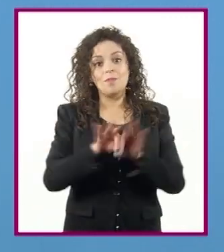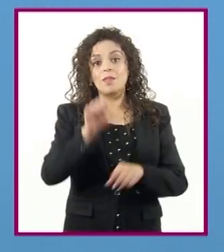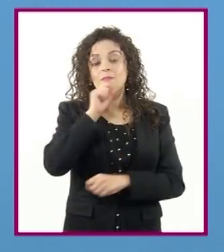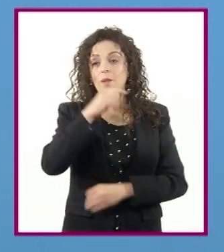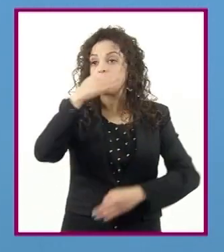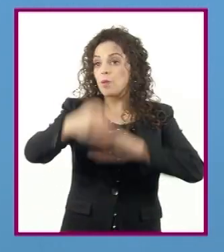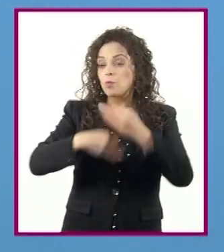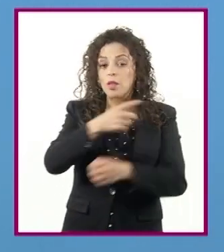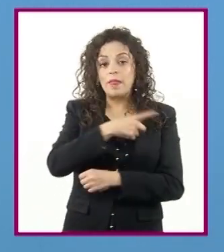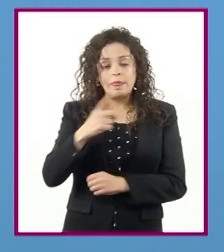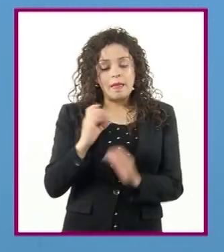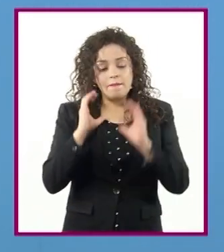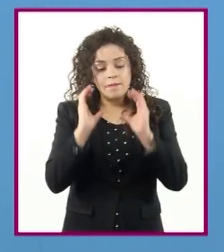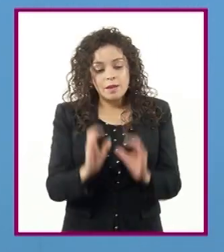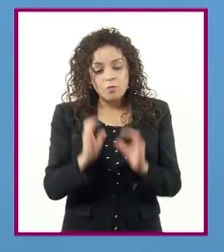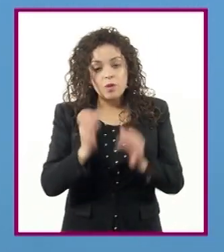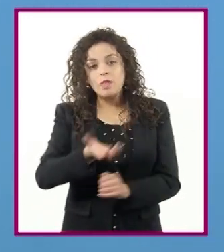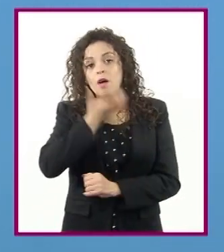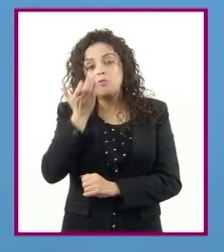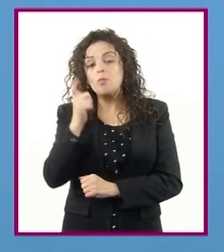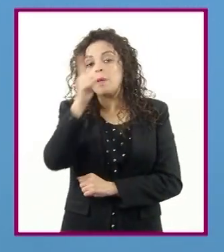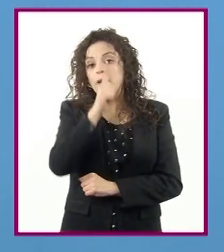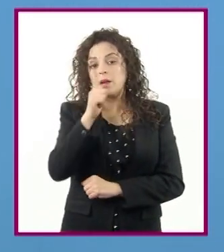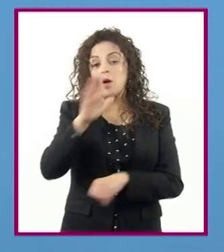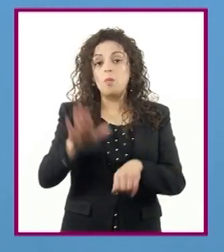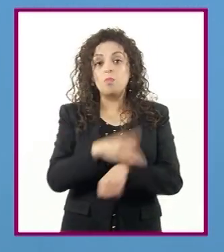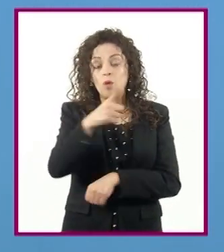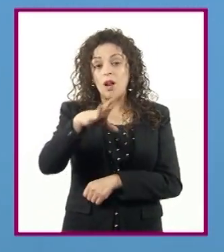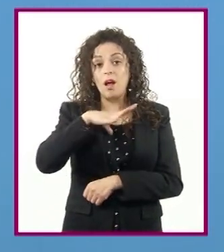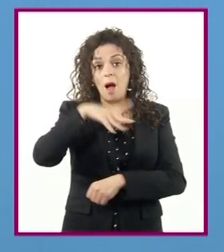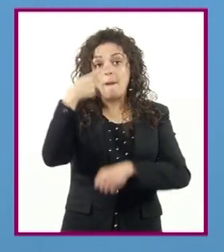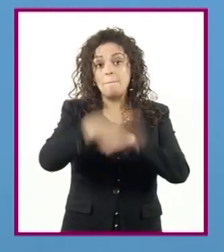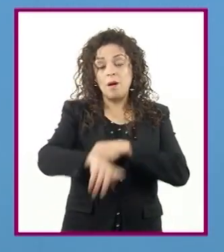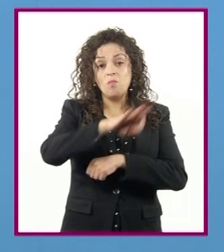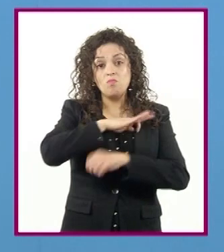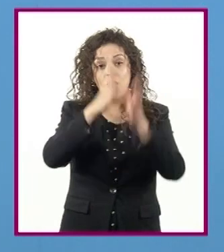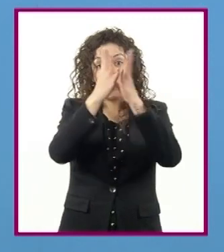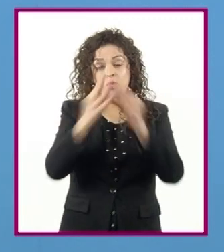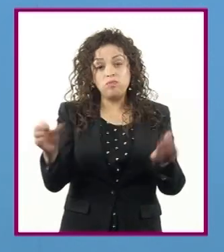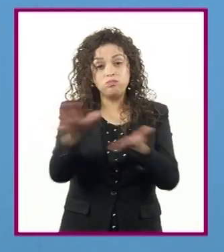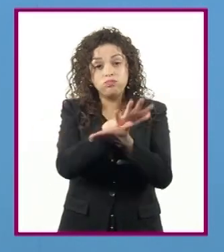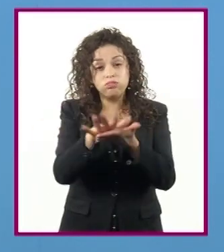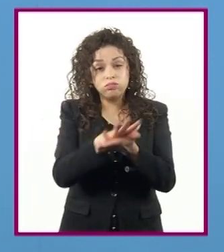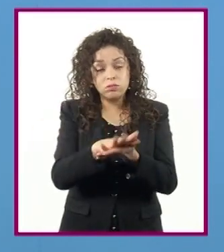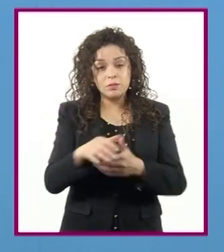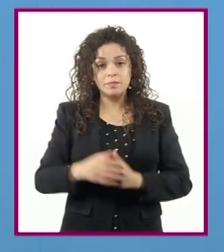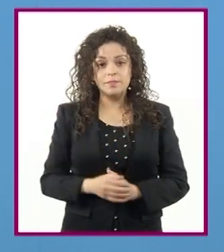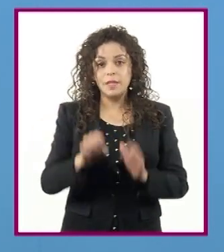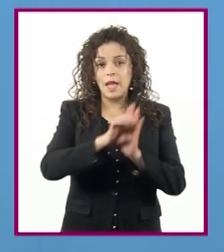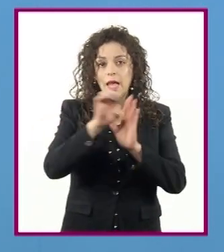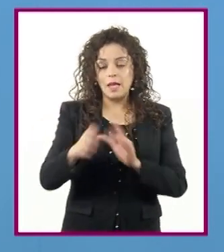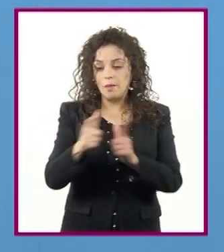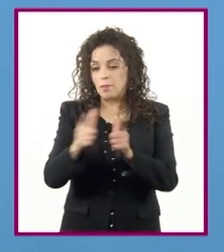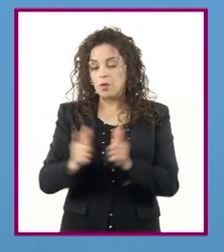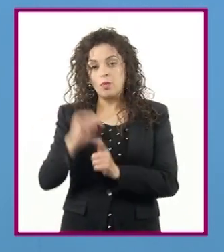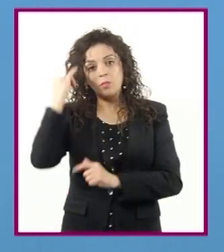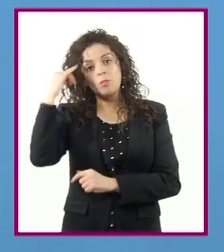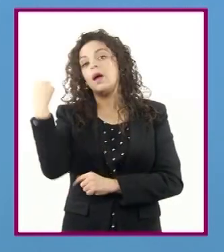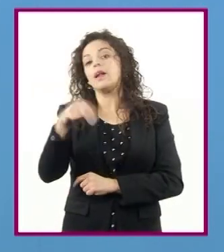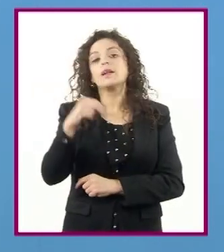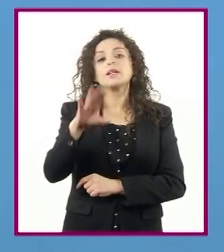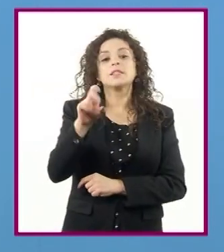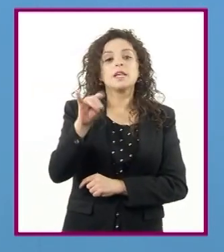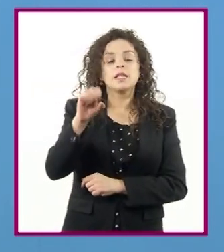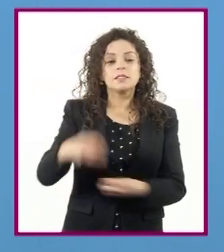cuidemos estas lenguas y costumbres en peligro de desaparecer. Por ejemplo, el grupo indígena llamado Seris, que viven